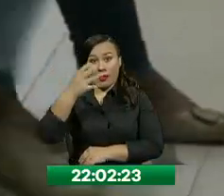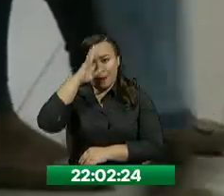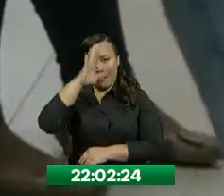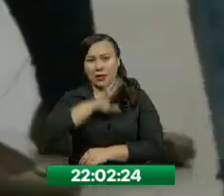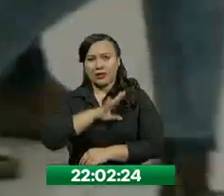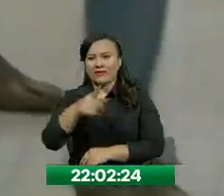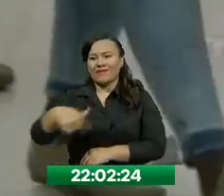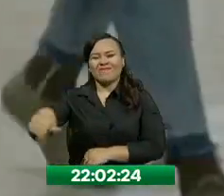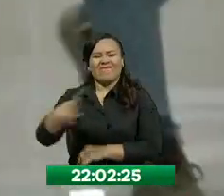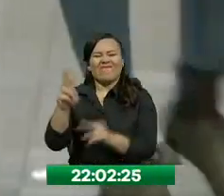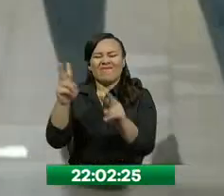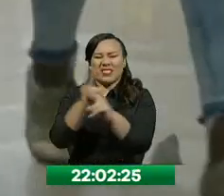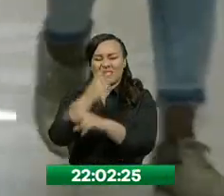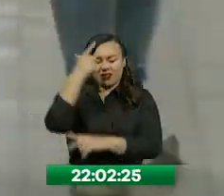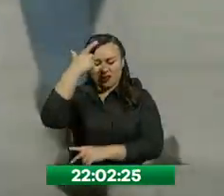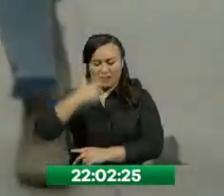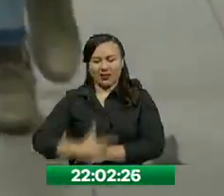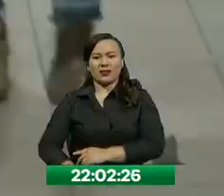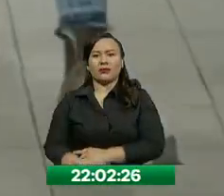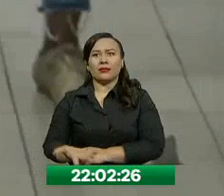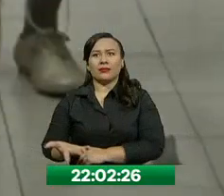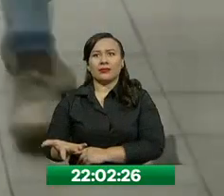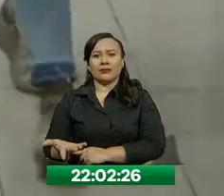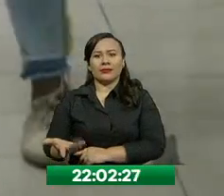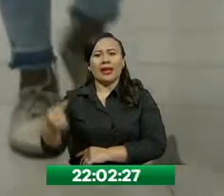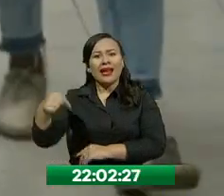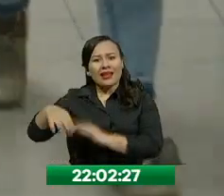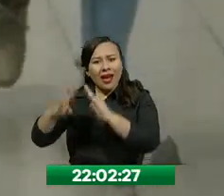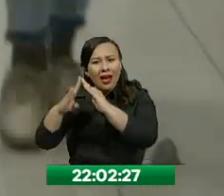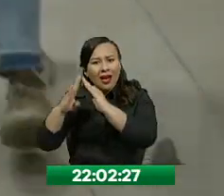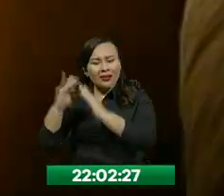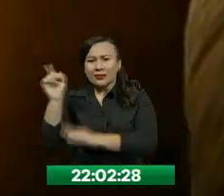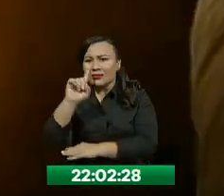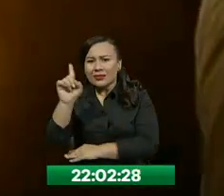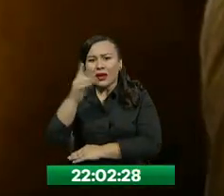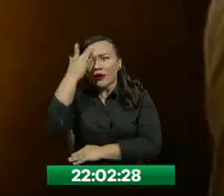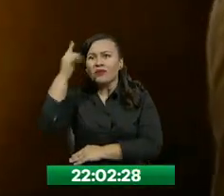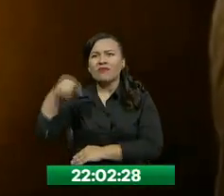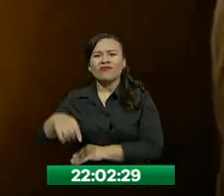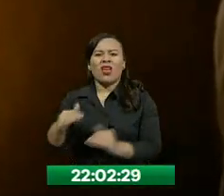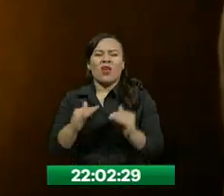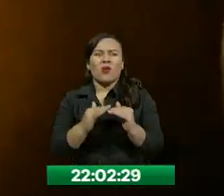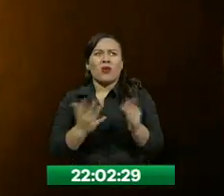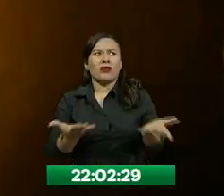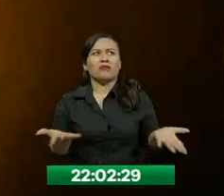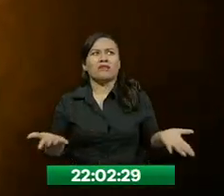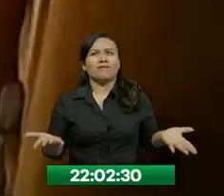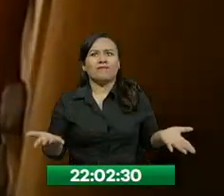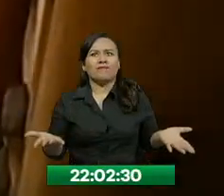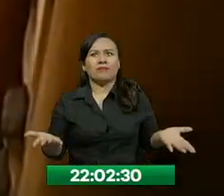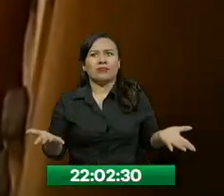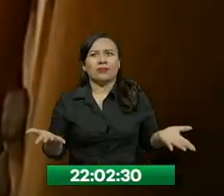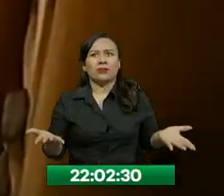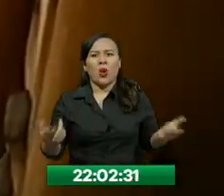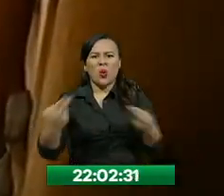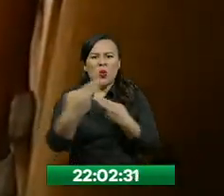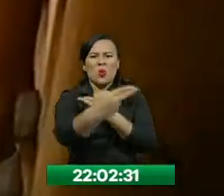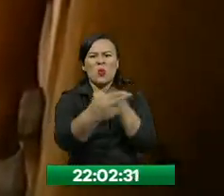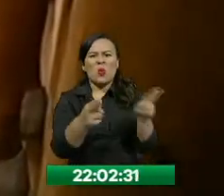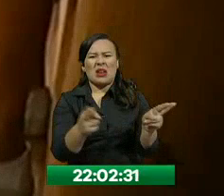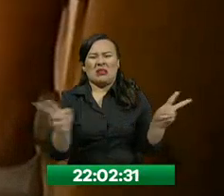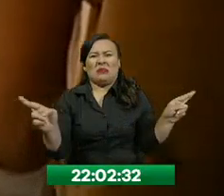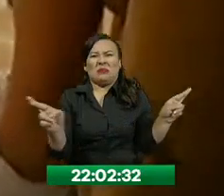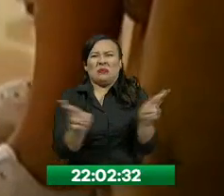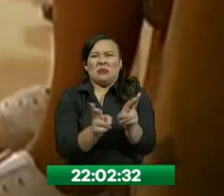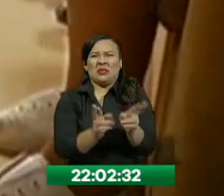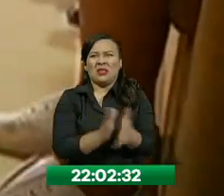condiciones deplorables. Eso no es una casa, era un cuarto. Tucho con un